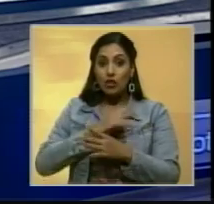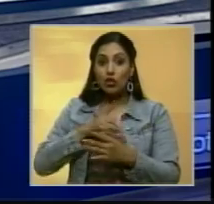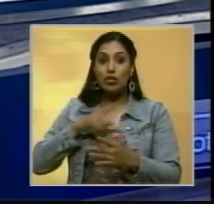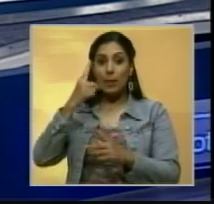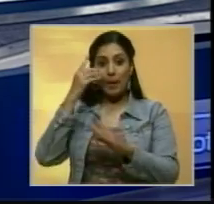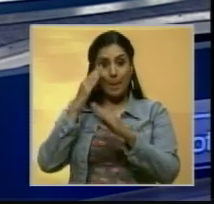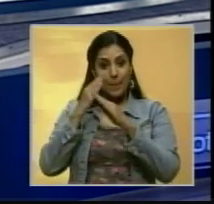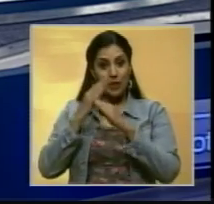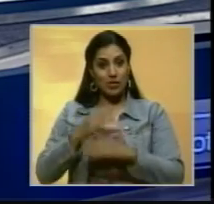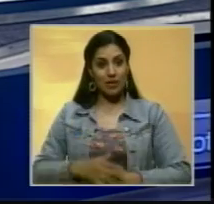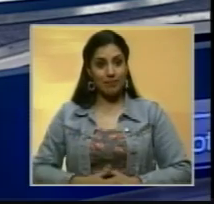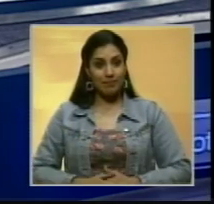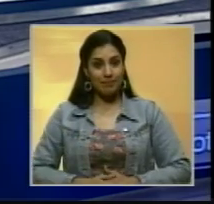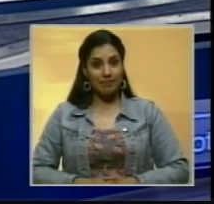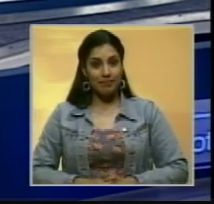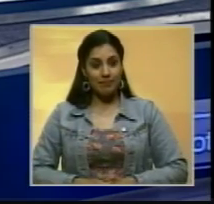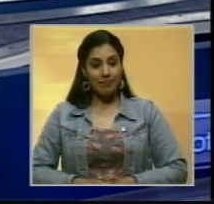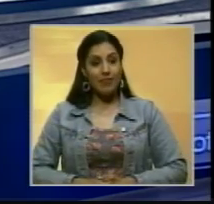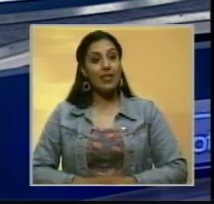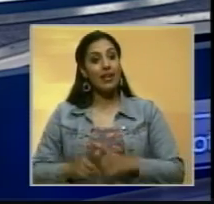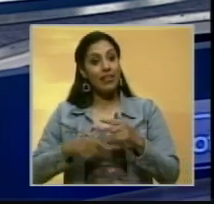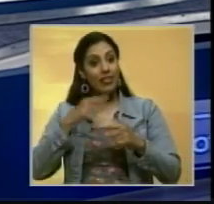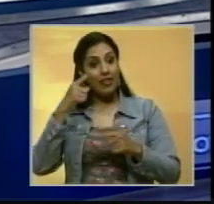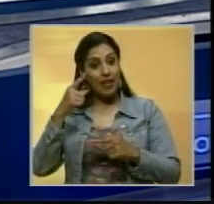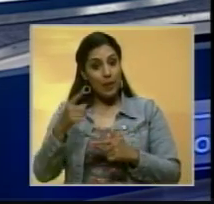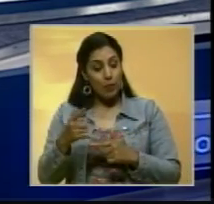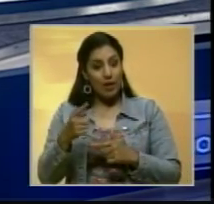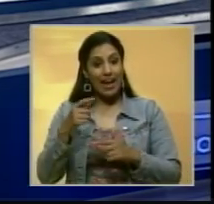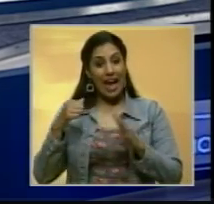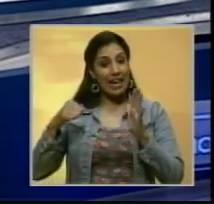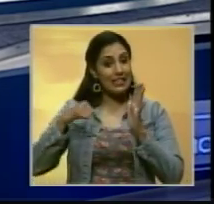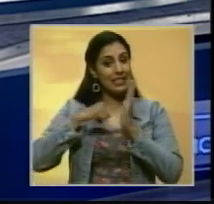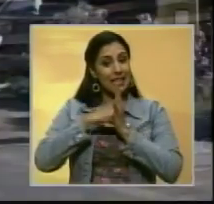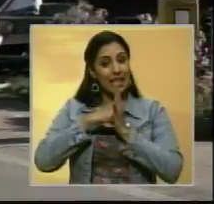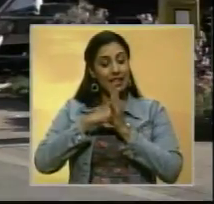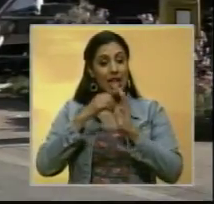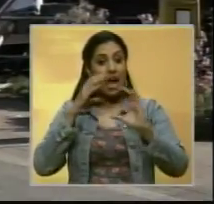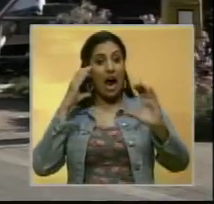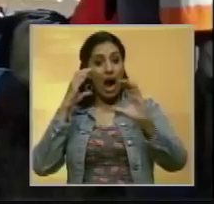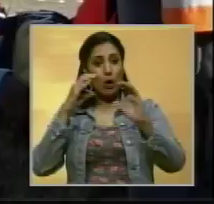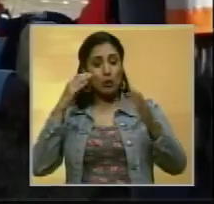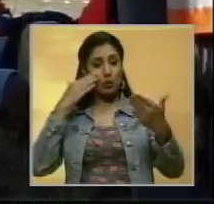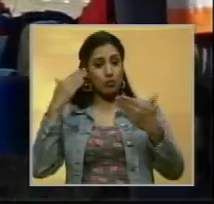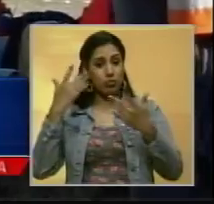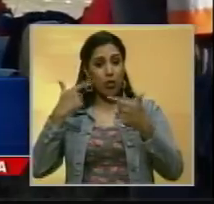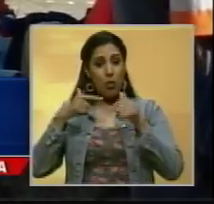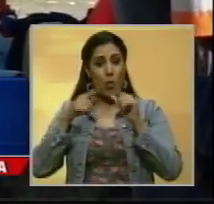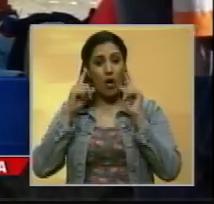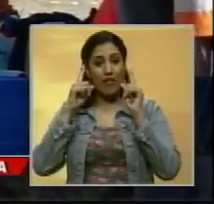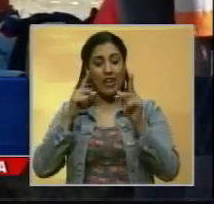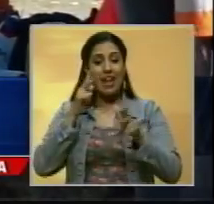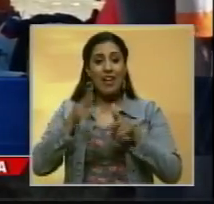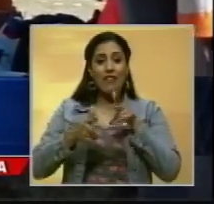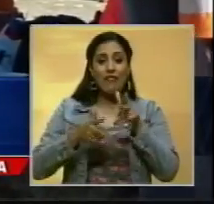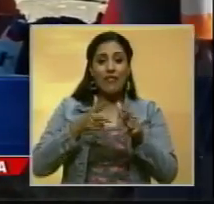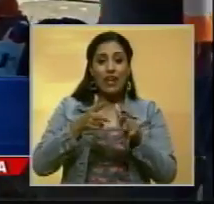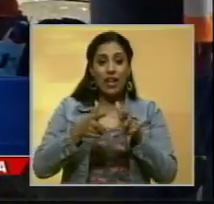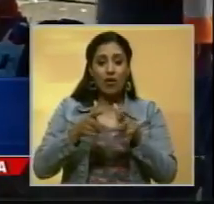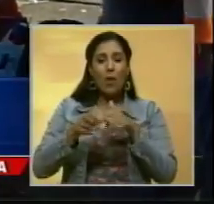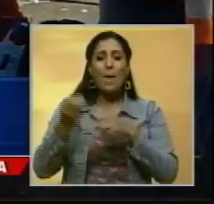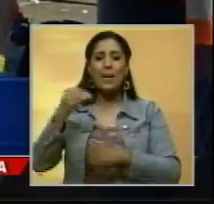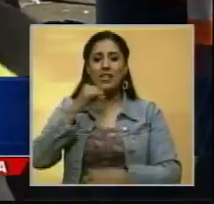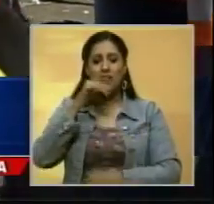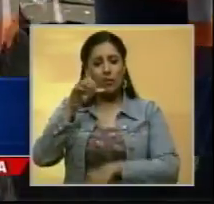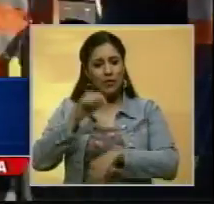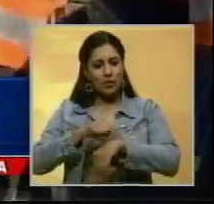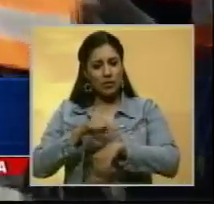primera pausa. Al regreso, accidente. Autobús queda atrapado en medio de vías ferroviarias. Más